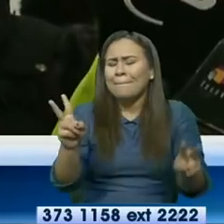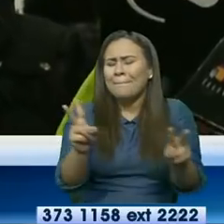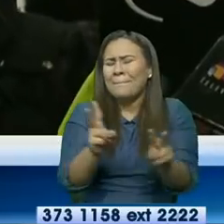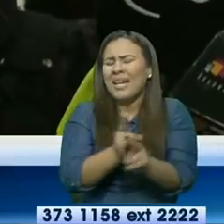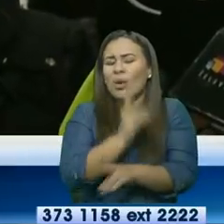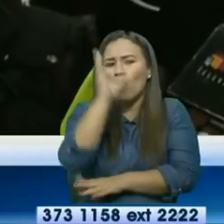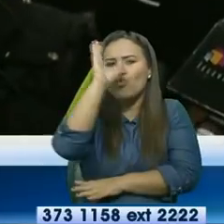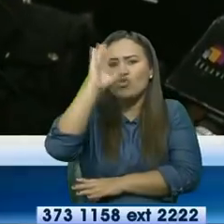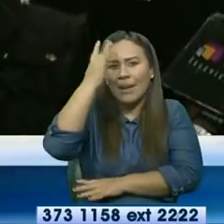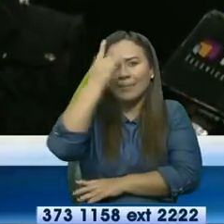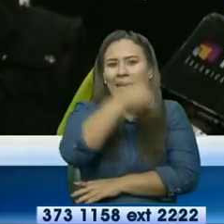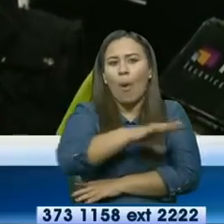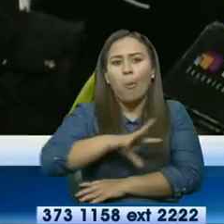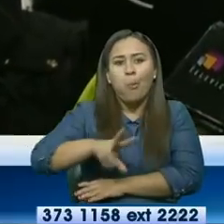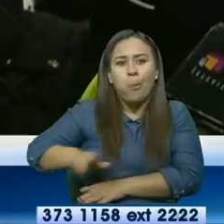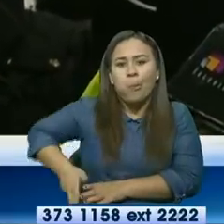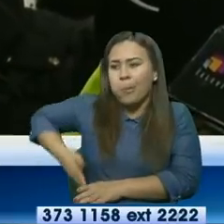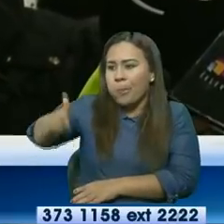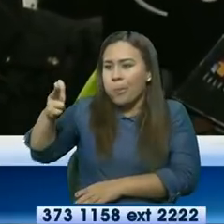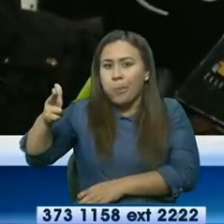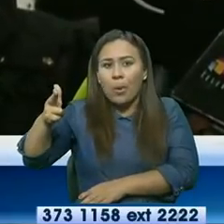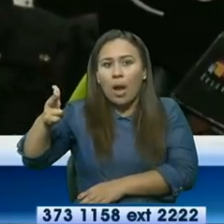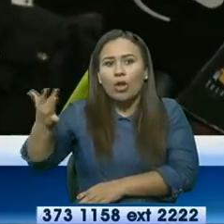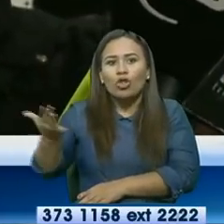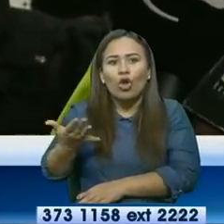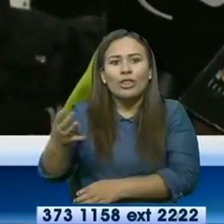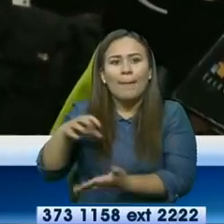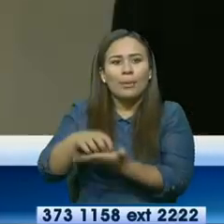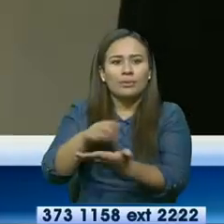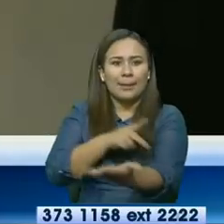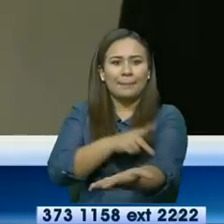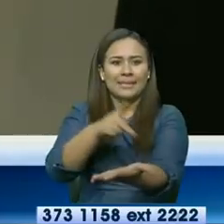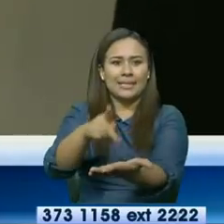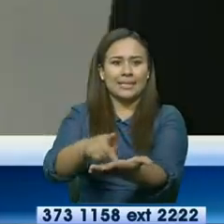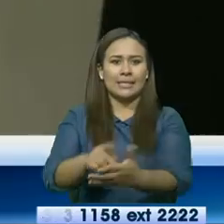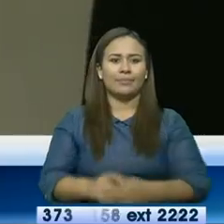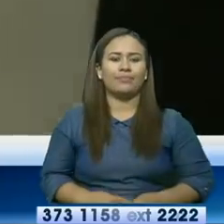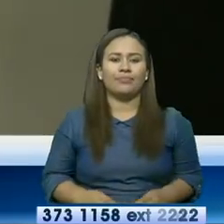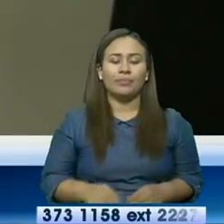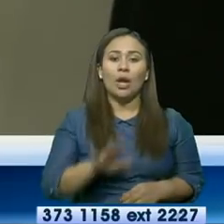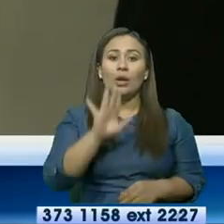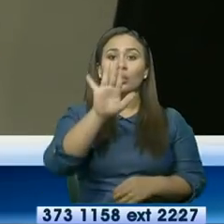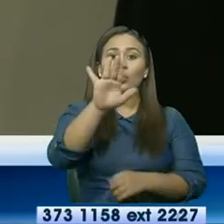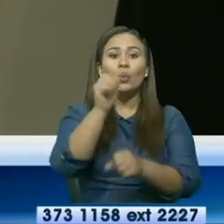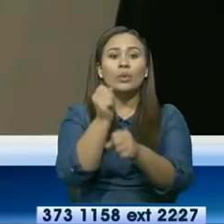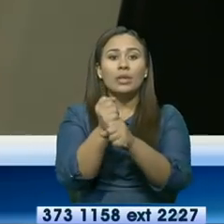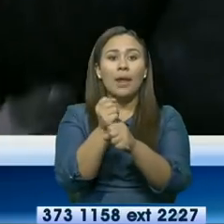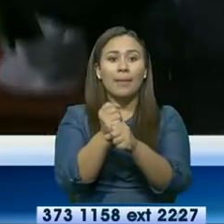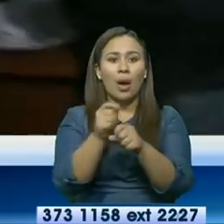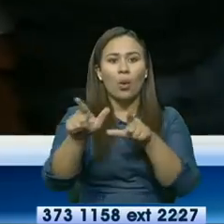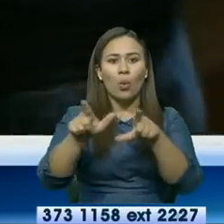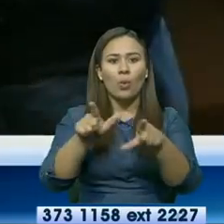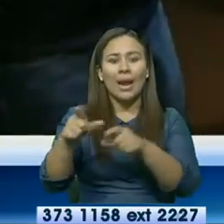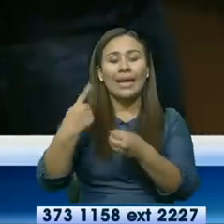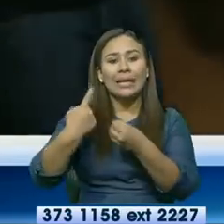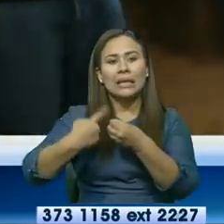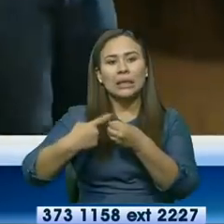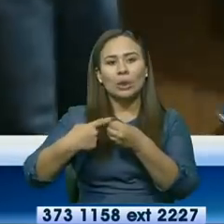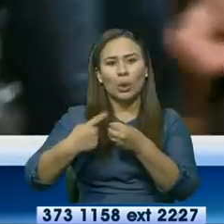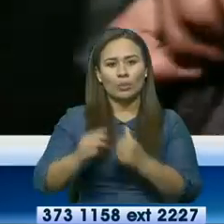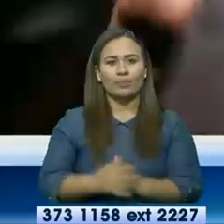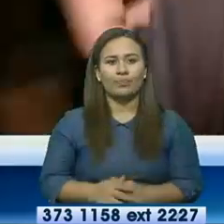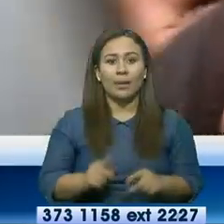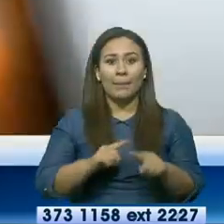a mano armada en la provincia de pichincha su centro de operaciones el distrito metropolitano de quito pero cuando tenían